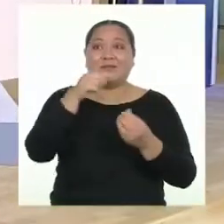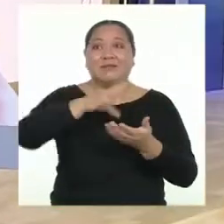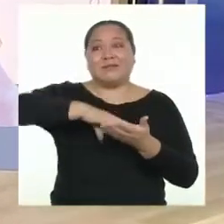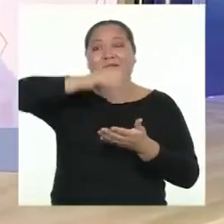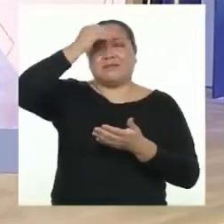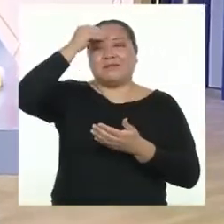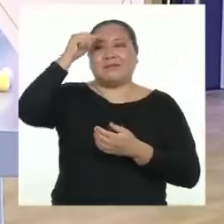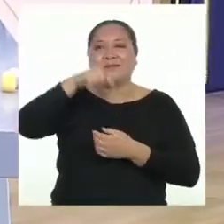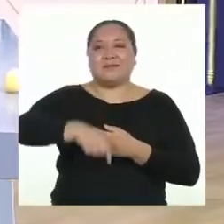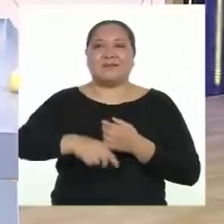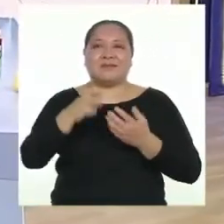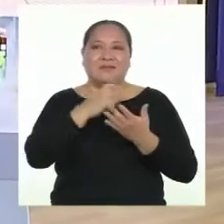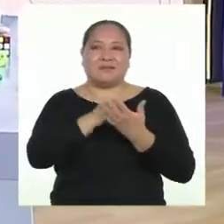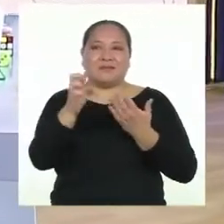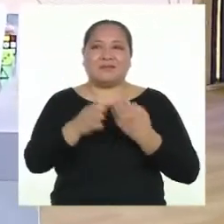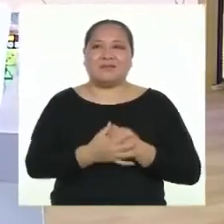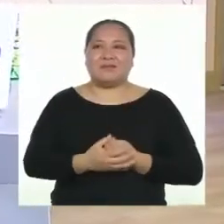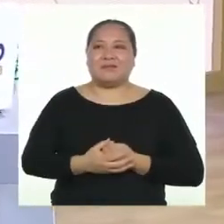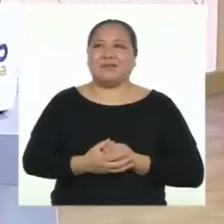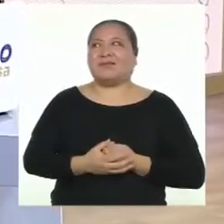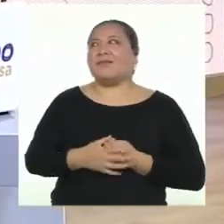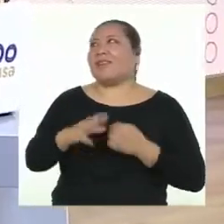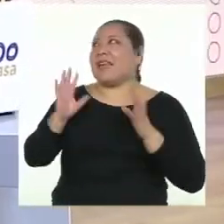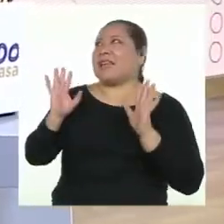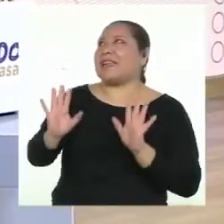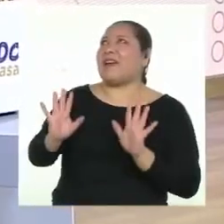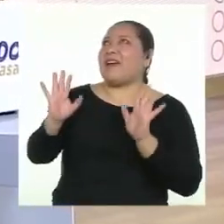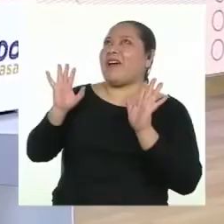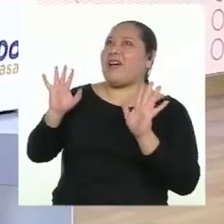este programa. Ok.